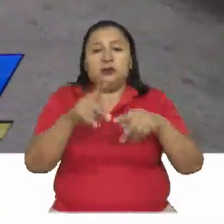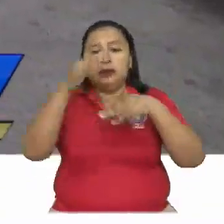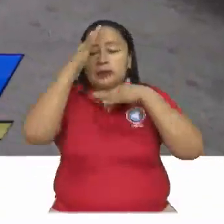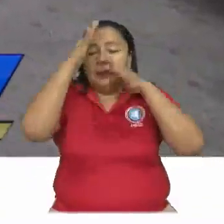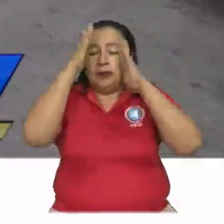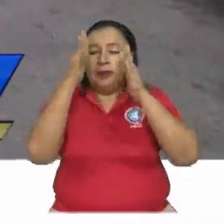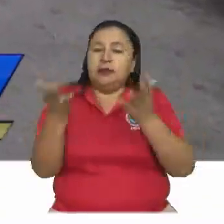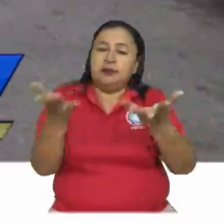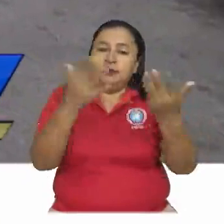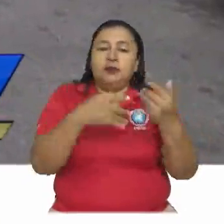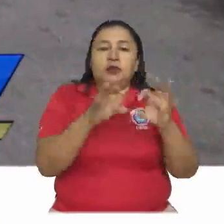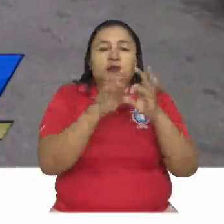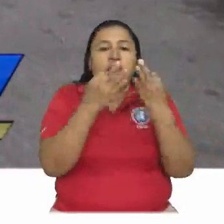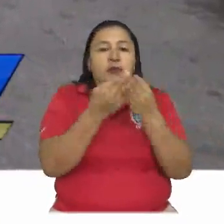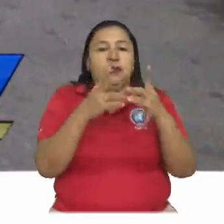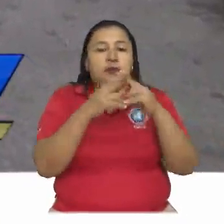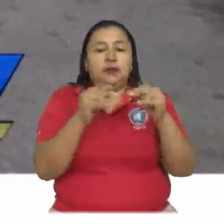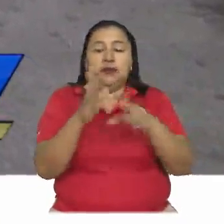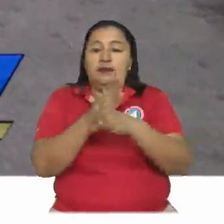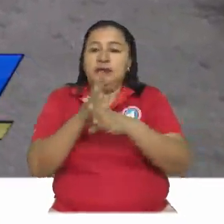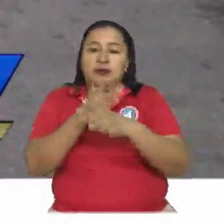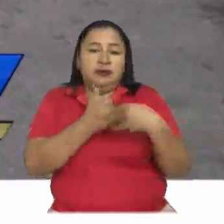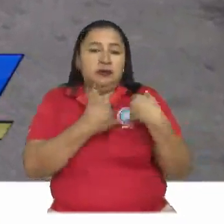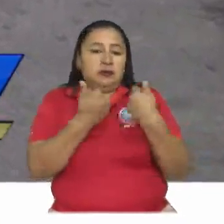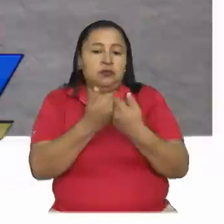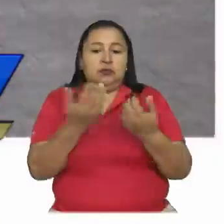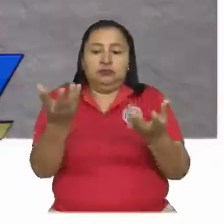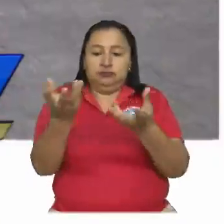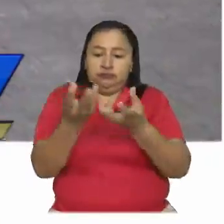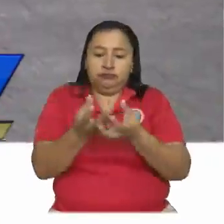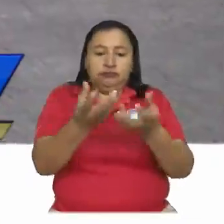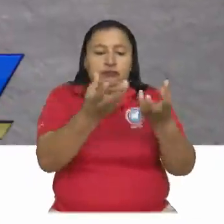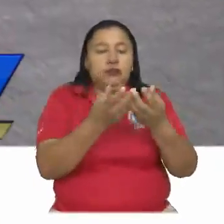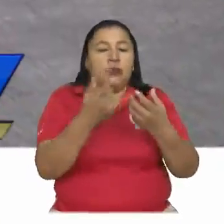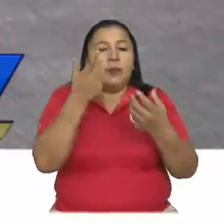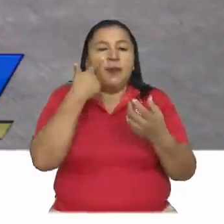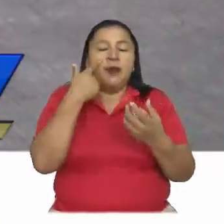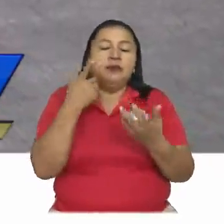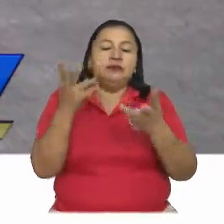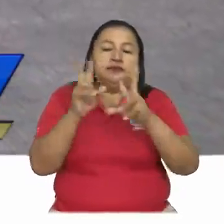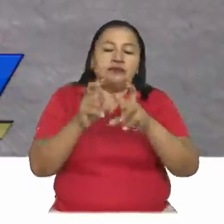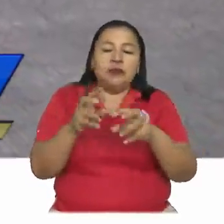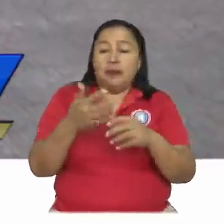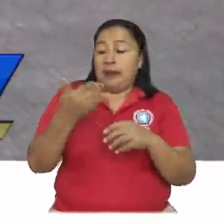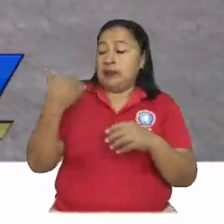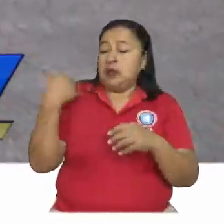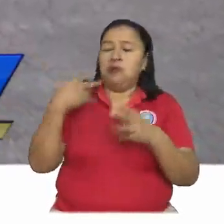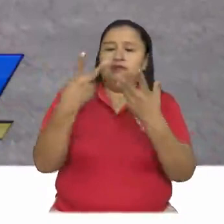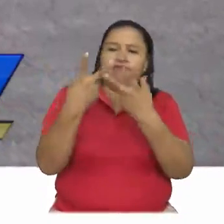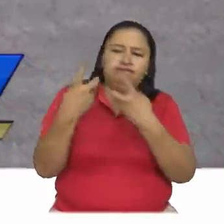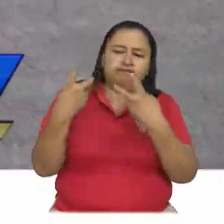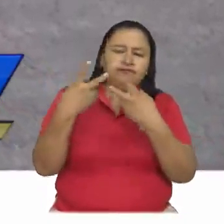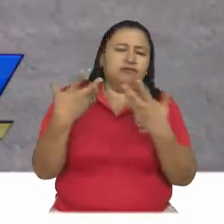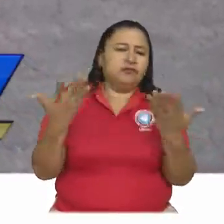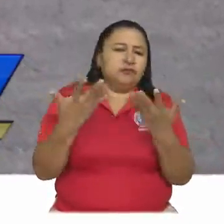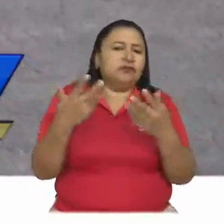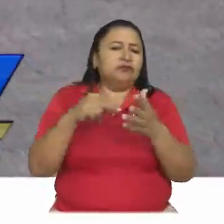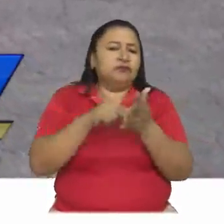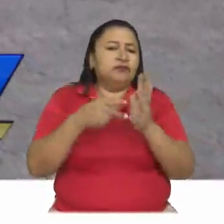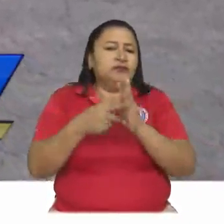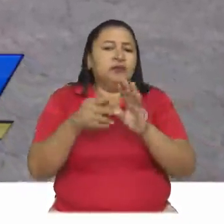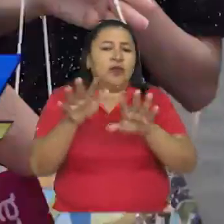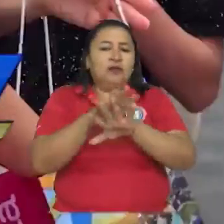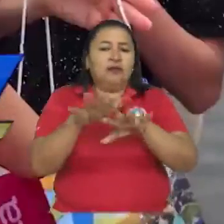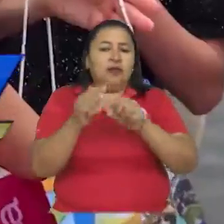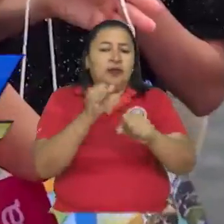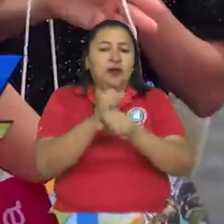con las familias nicaragüenses y las diferentes instituciones, esa valoración de lo que ha significado también el cierre